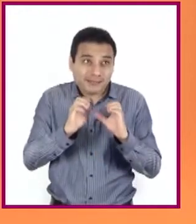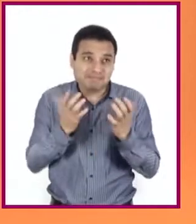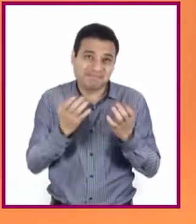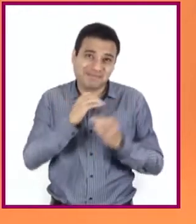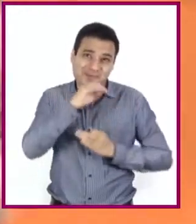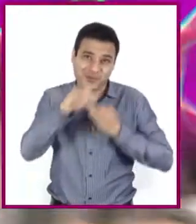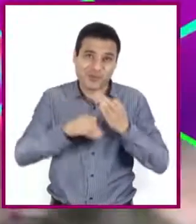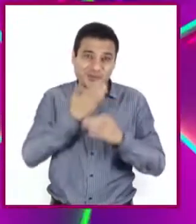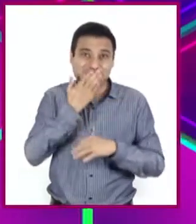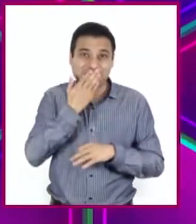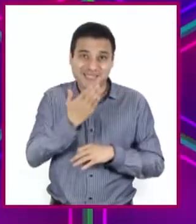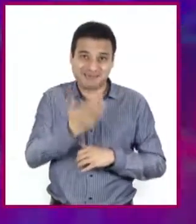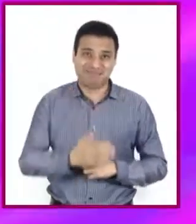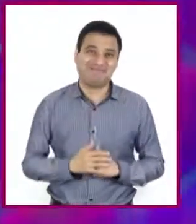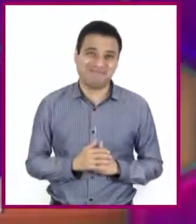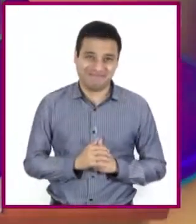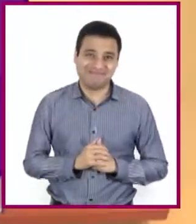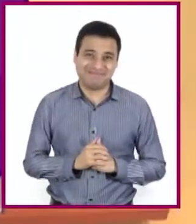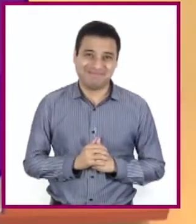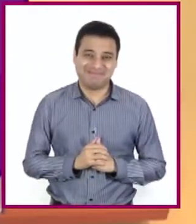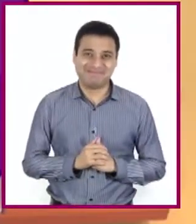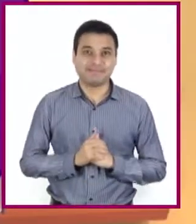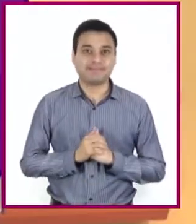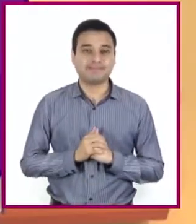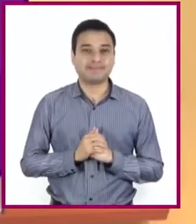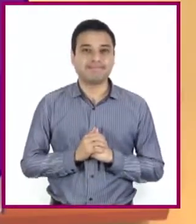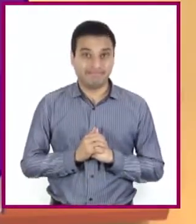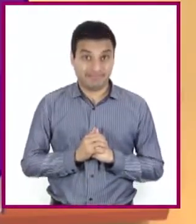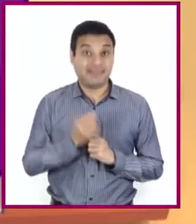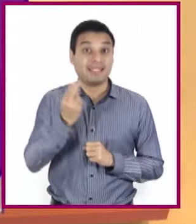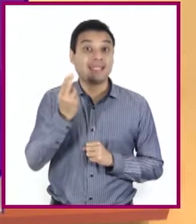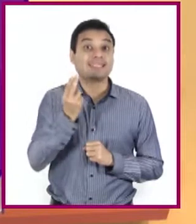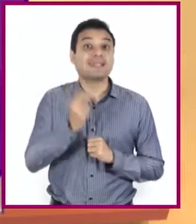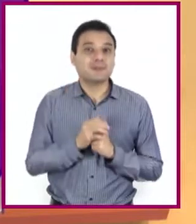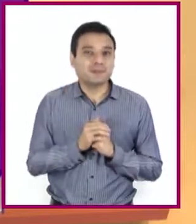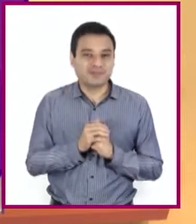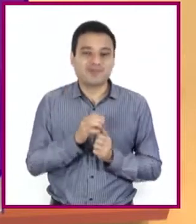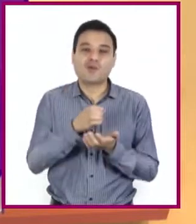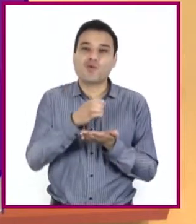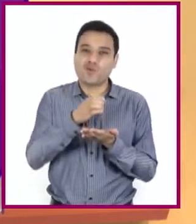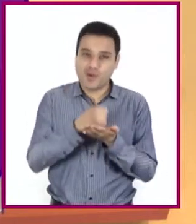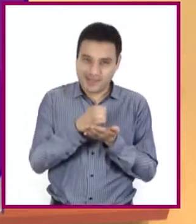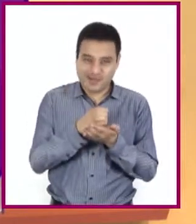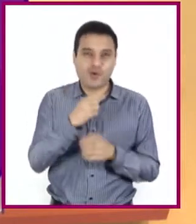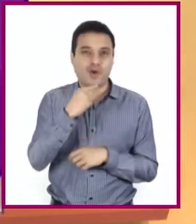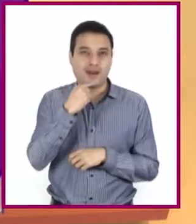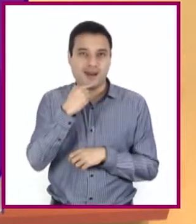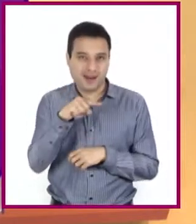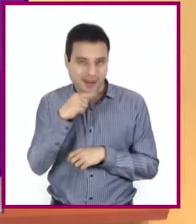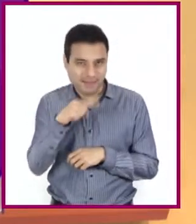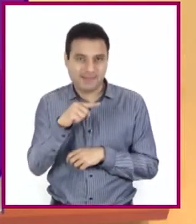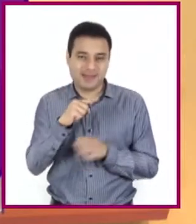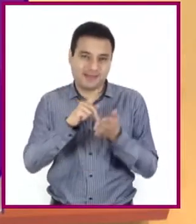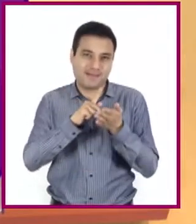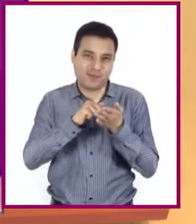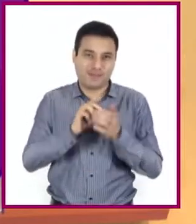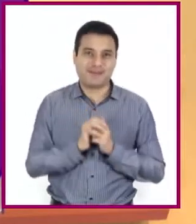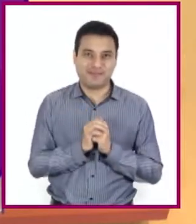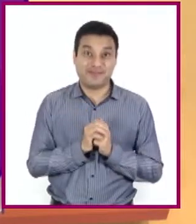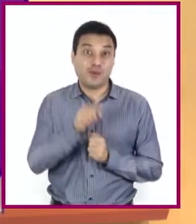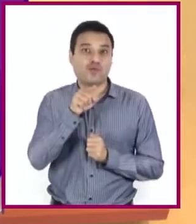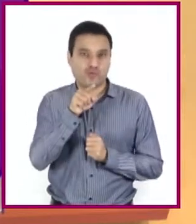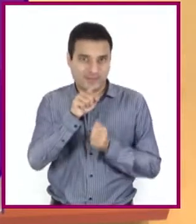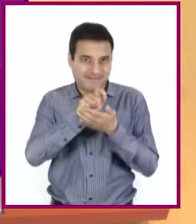cuidamos todos. No olviden tener a la mano su siempre confiable cuaderno y lápiz o bolígrafo para anotar las ideas